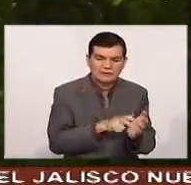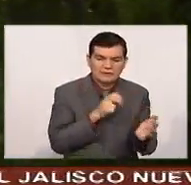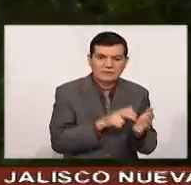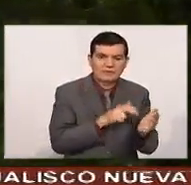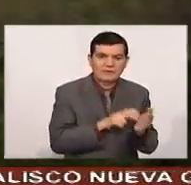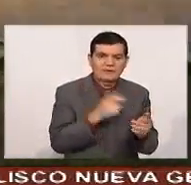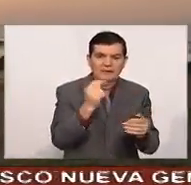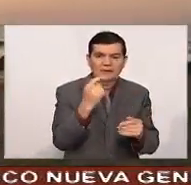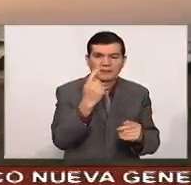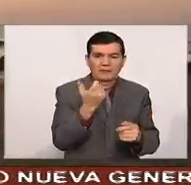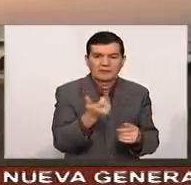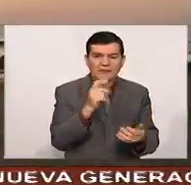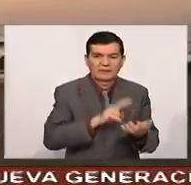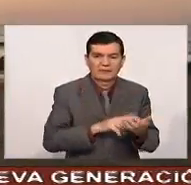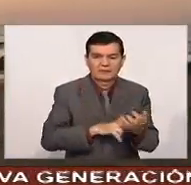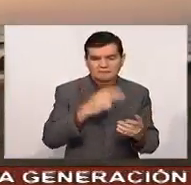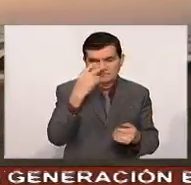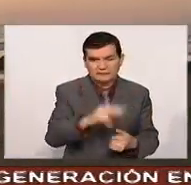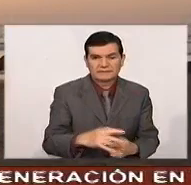nuestra moneda.